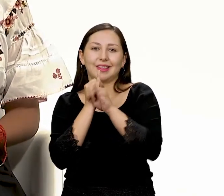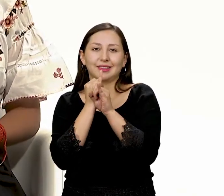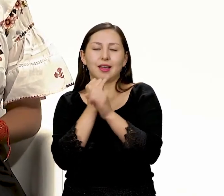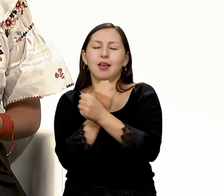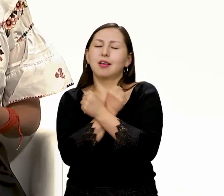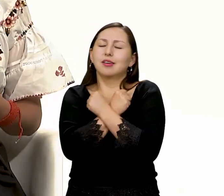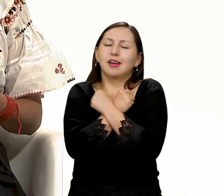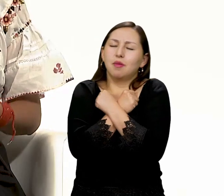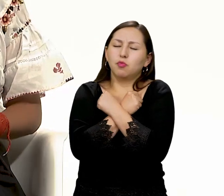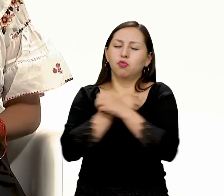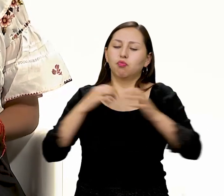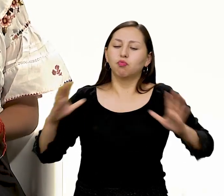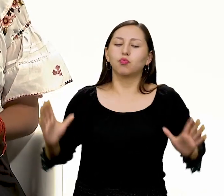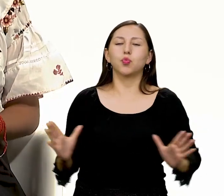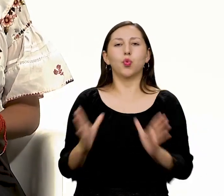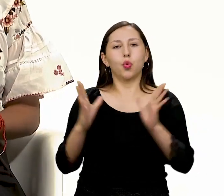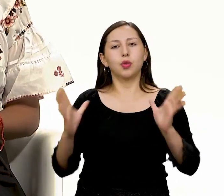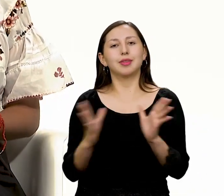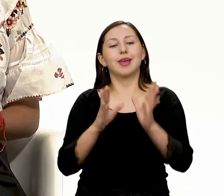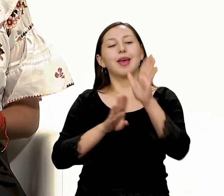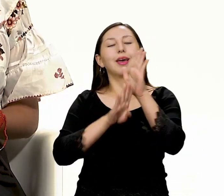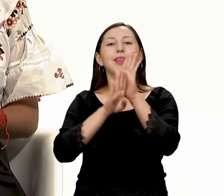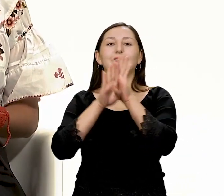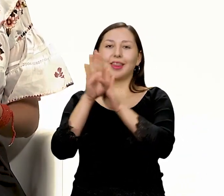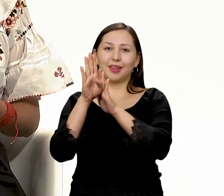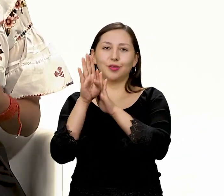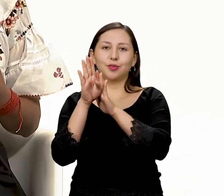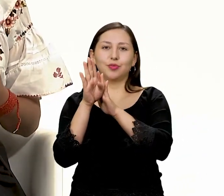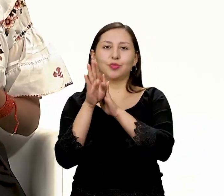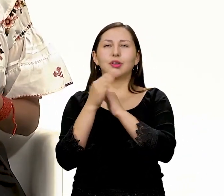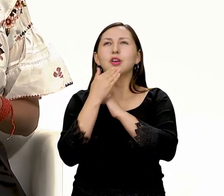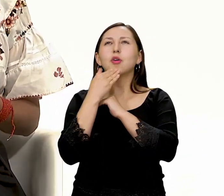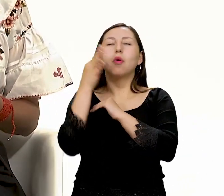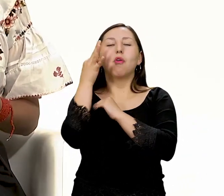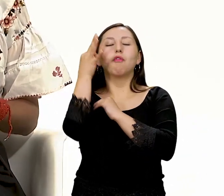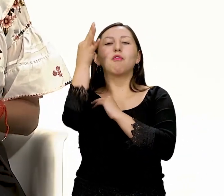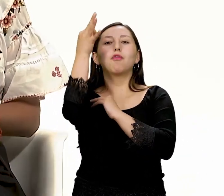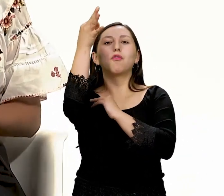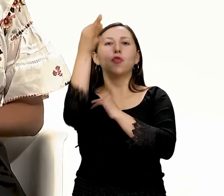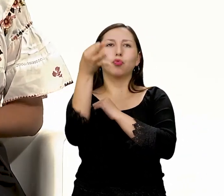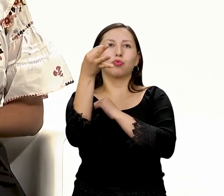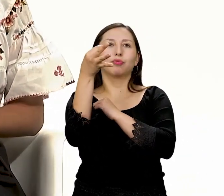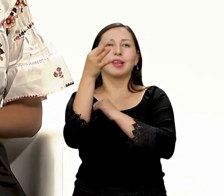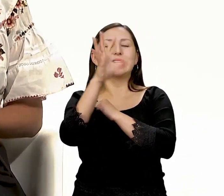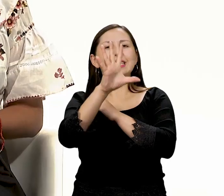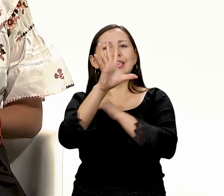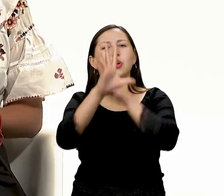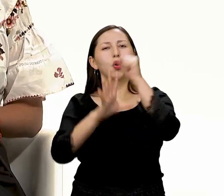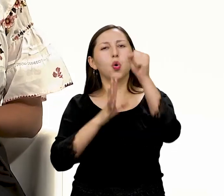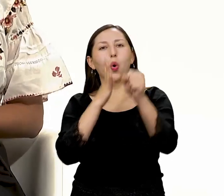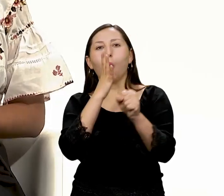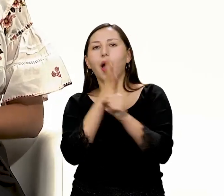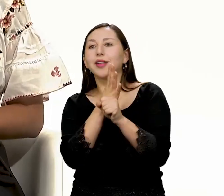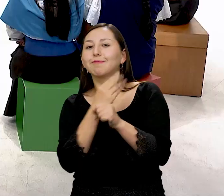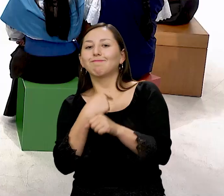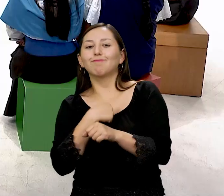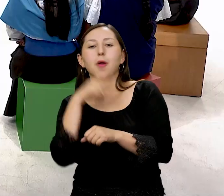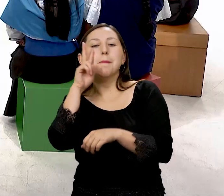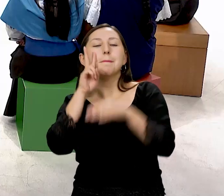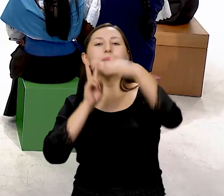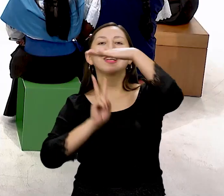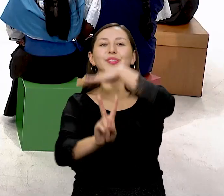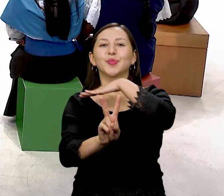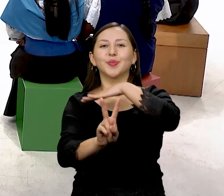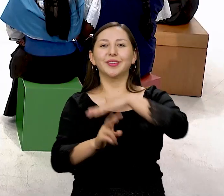qué les apasiona, qué les mueve y cómo se ven ustedes de aquí a unos 5 años. Entonces,